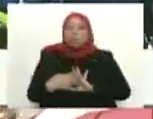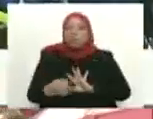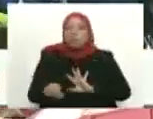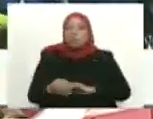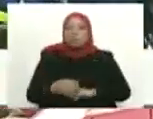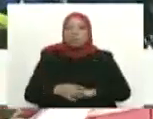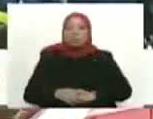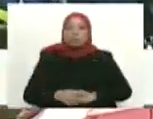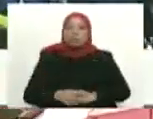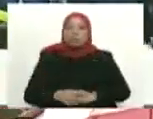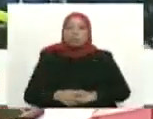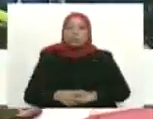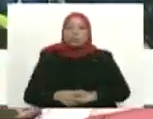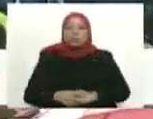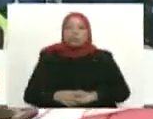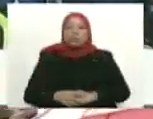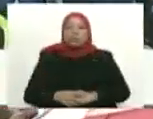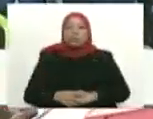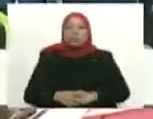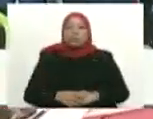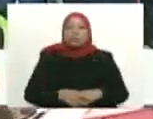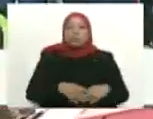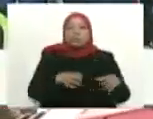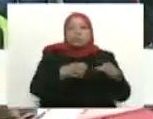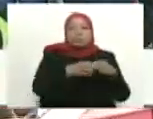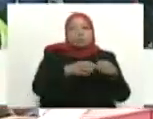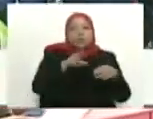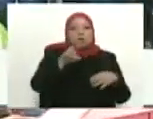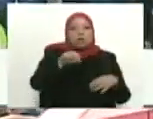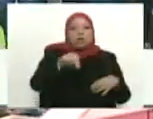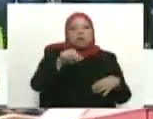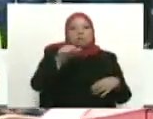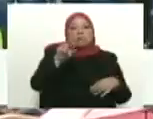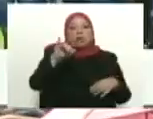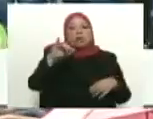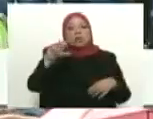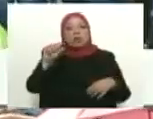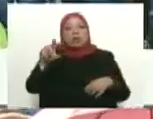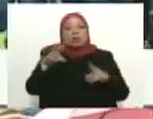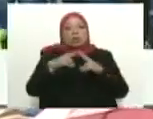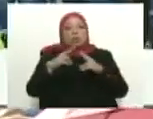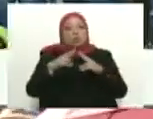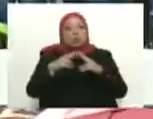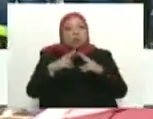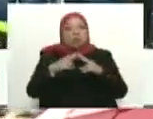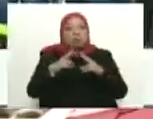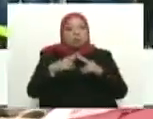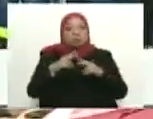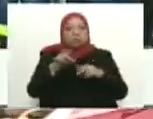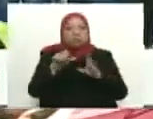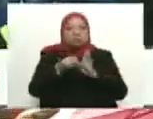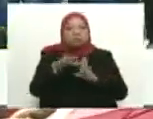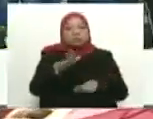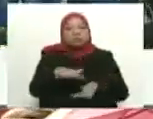están algunos compañeros y compañeras. María Elena Pérez, ¿la conocen? ¿Dónde está?